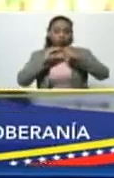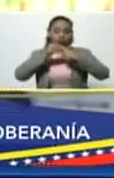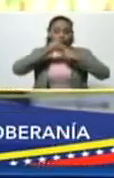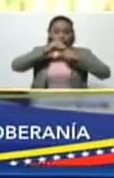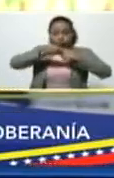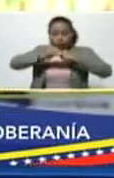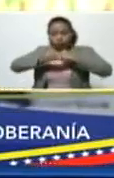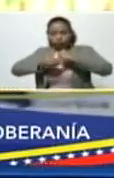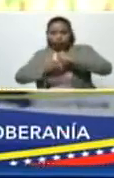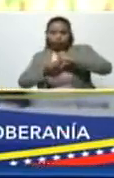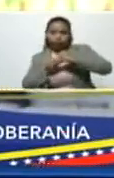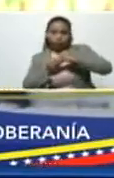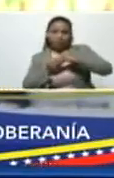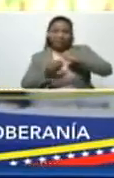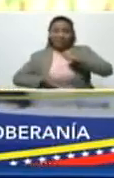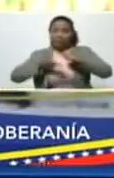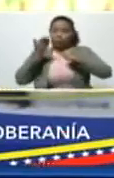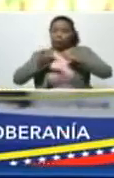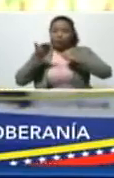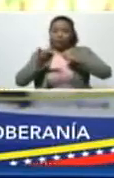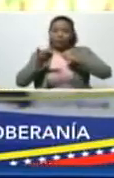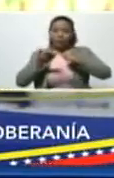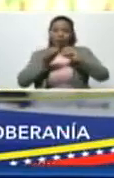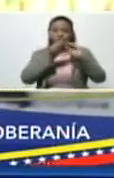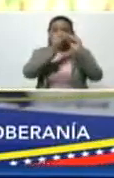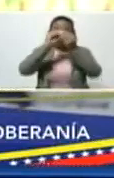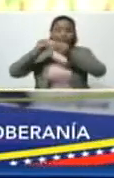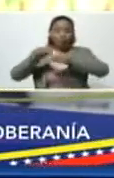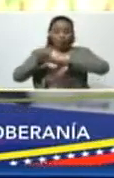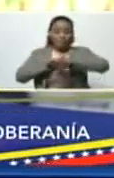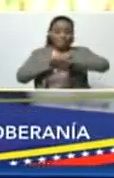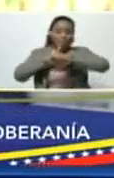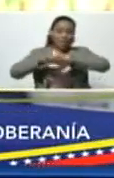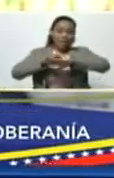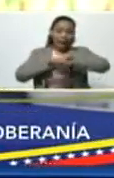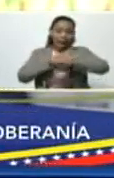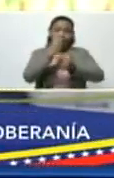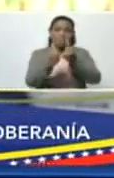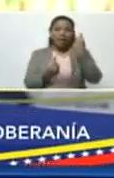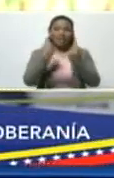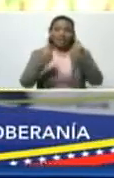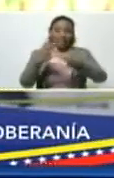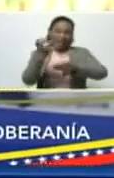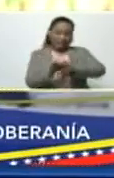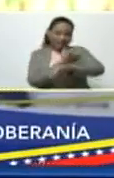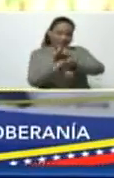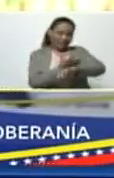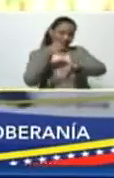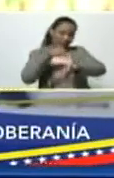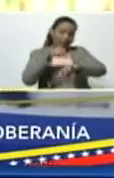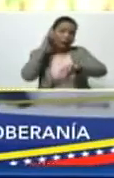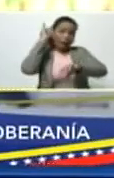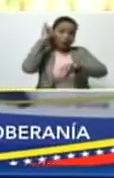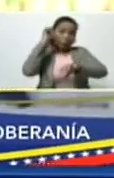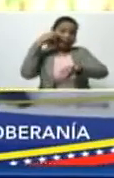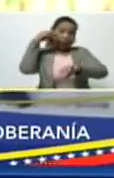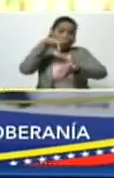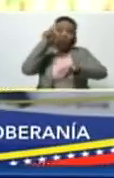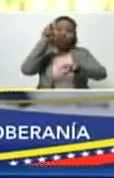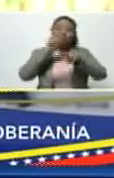importante, ¿verdad? Correcto. La regeneración de piel en pacientes quemados en Yaracuy ha sido una belleza, un niño